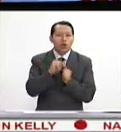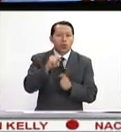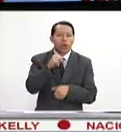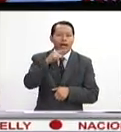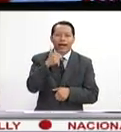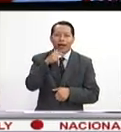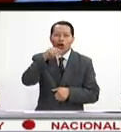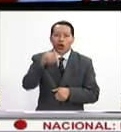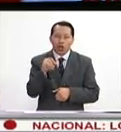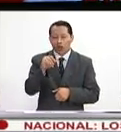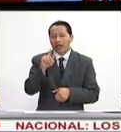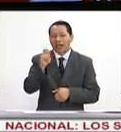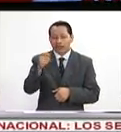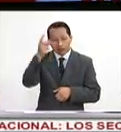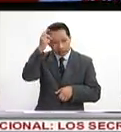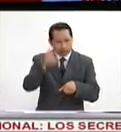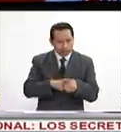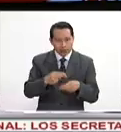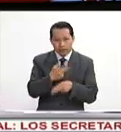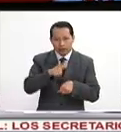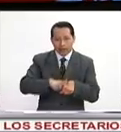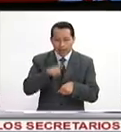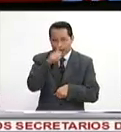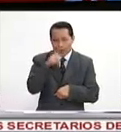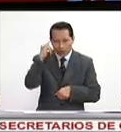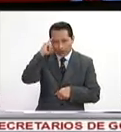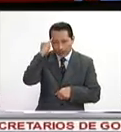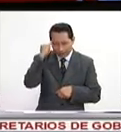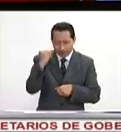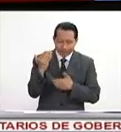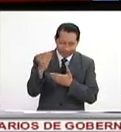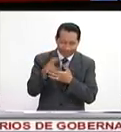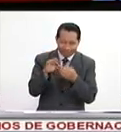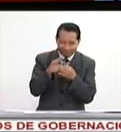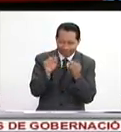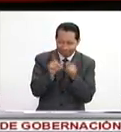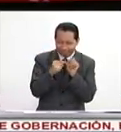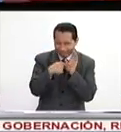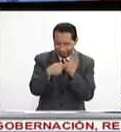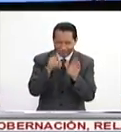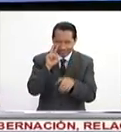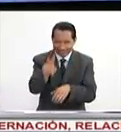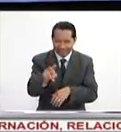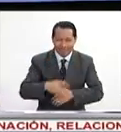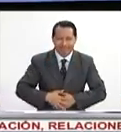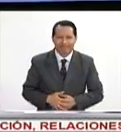Regino, director general del Instituto Nacional de Lenguas Indígenas. Aquí un adelanto de esta conversación.